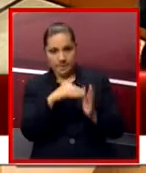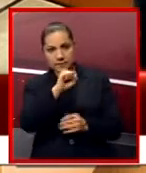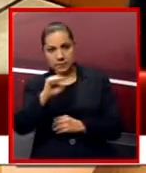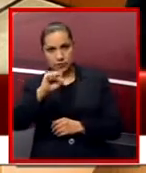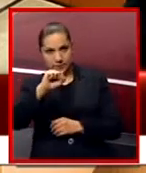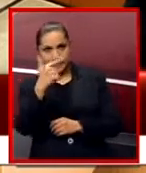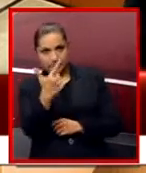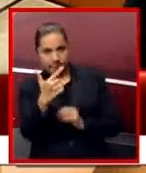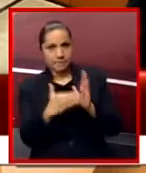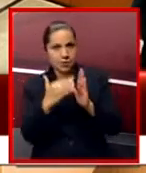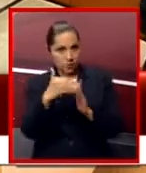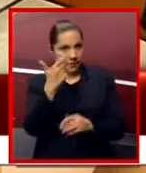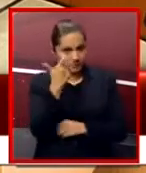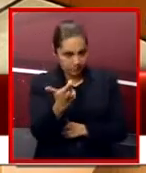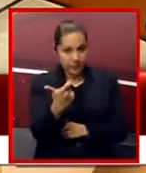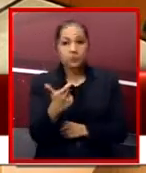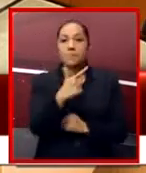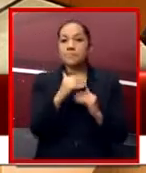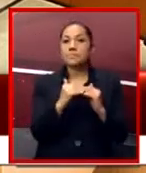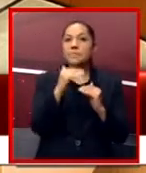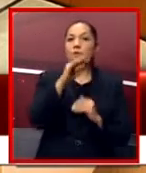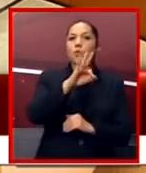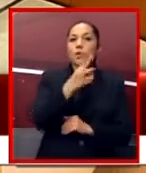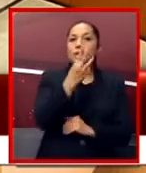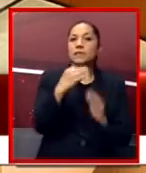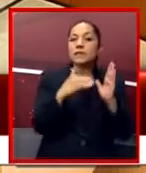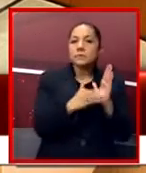5.279.667 millones de pesos, con un incremento de